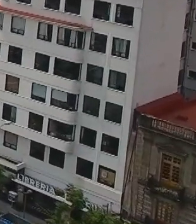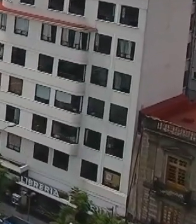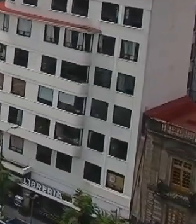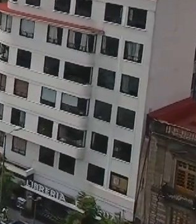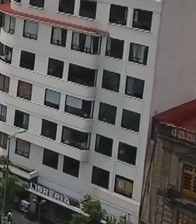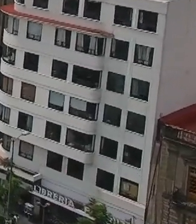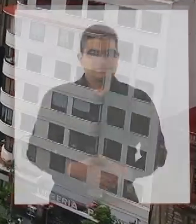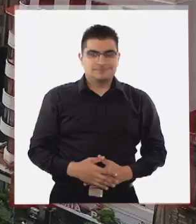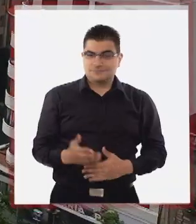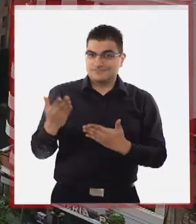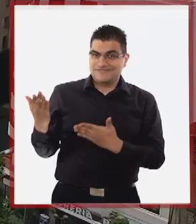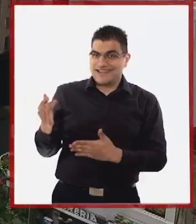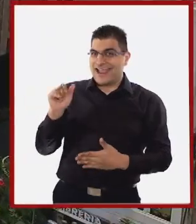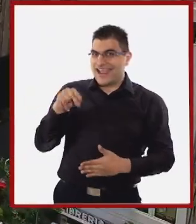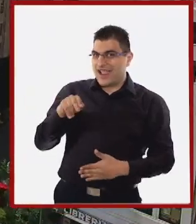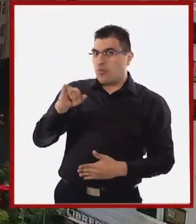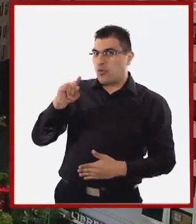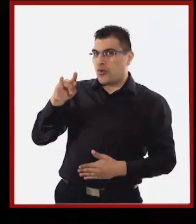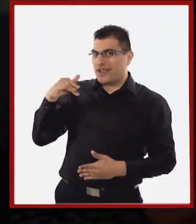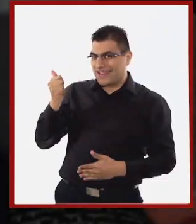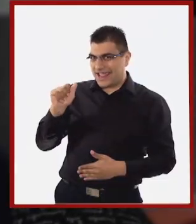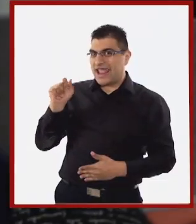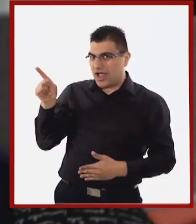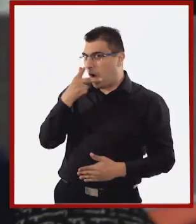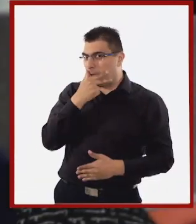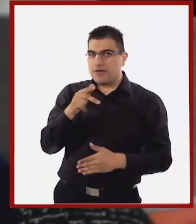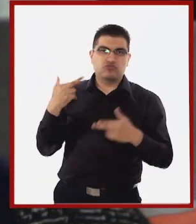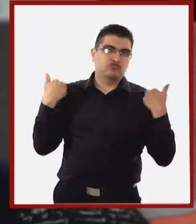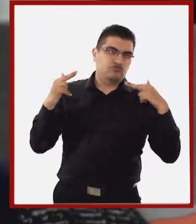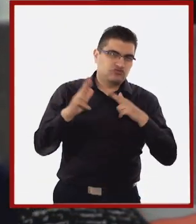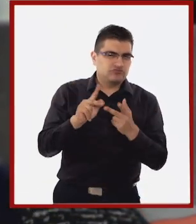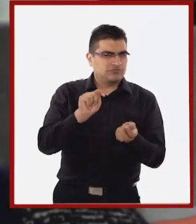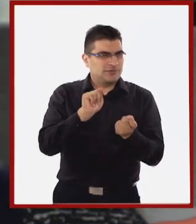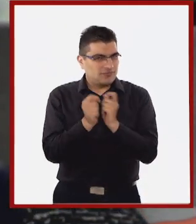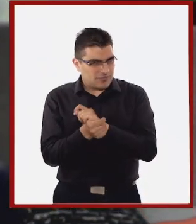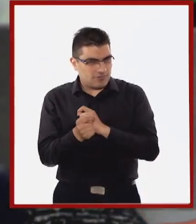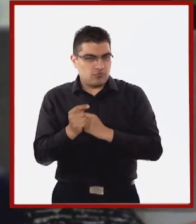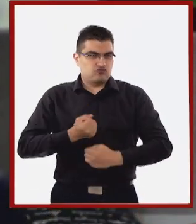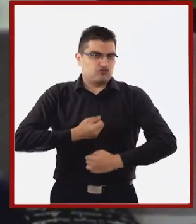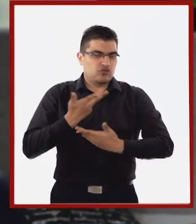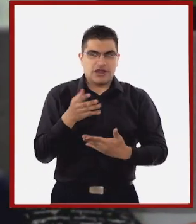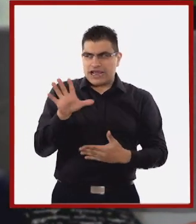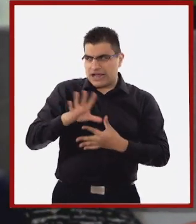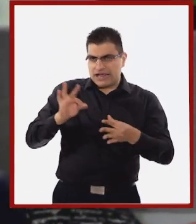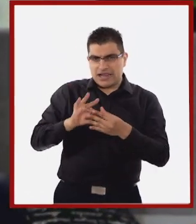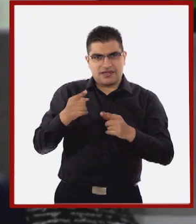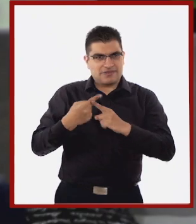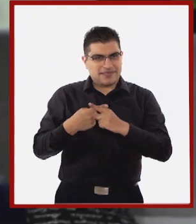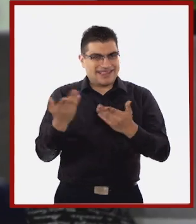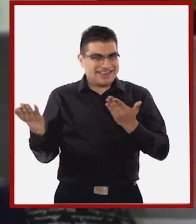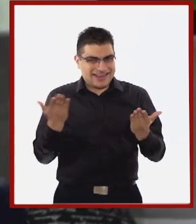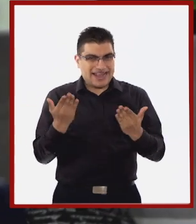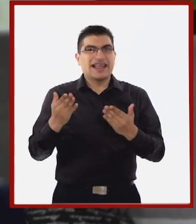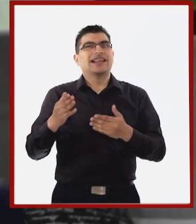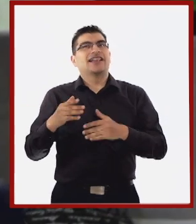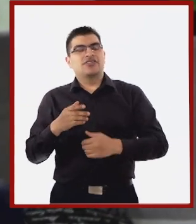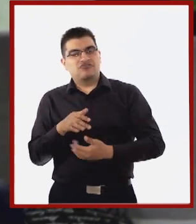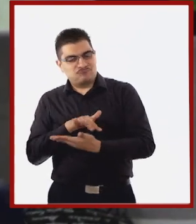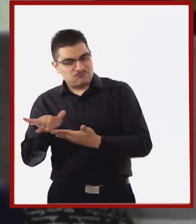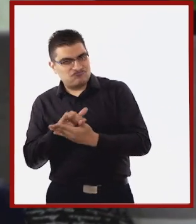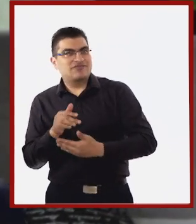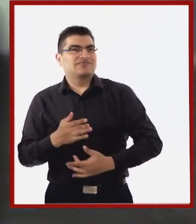Mario Murguía es profesor, traductor y poeta. Con él vamos a hablar de la relación entre la literatura, la empatía